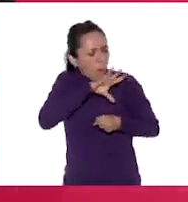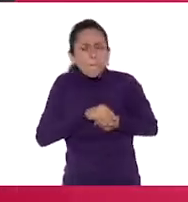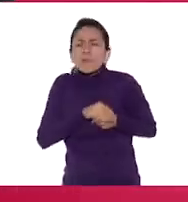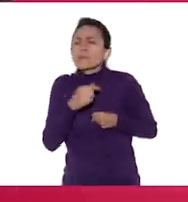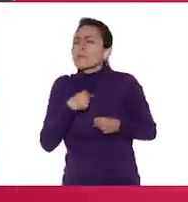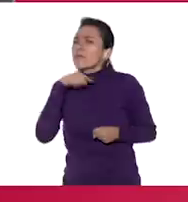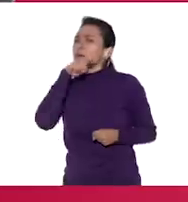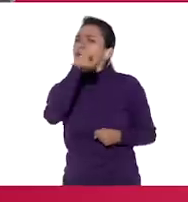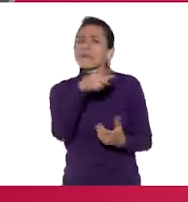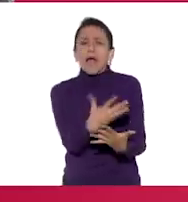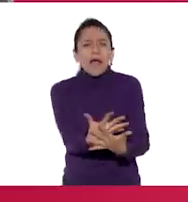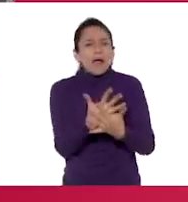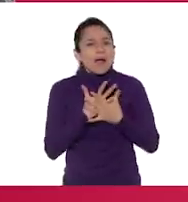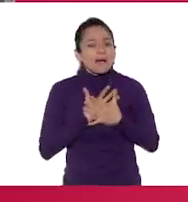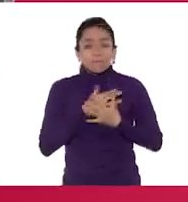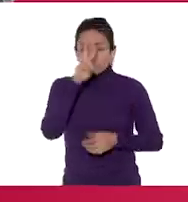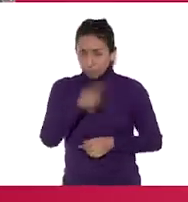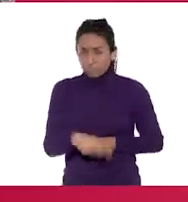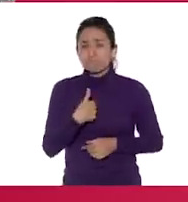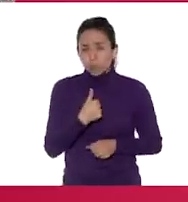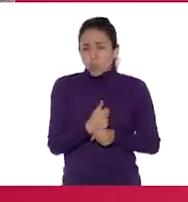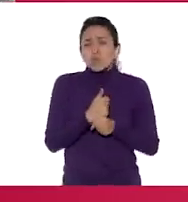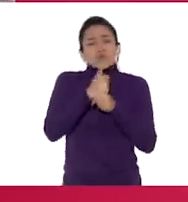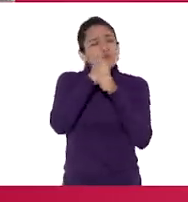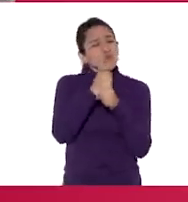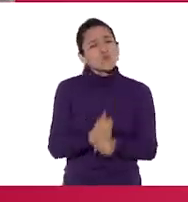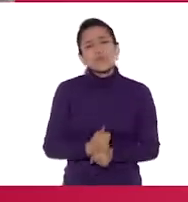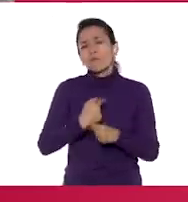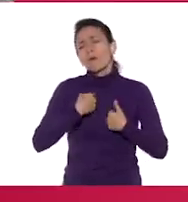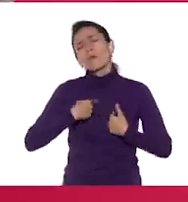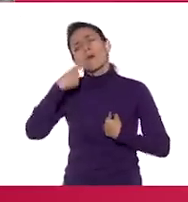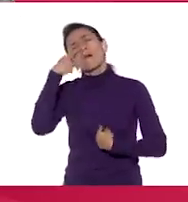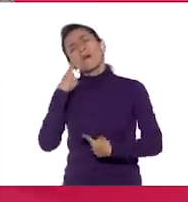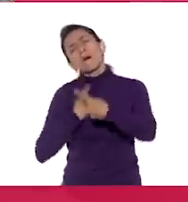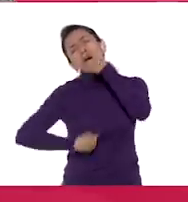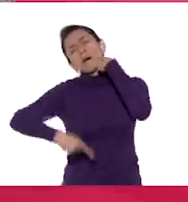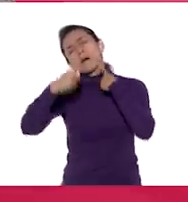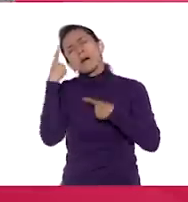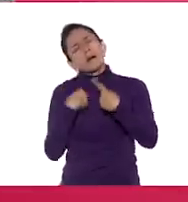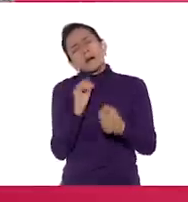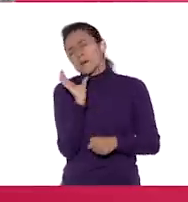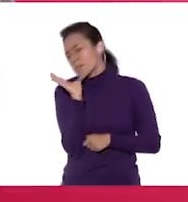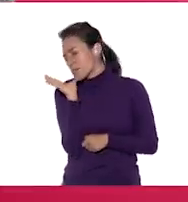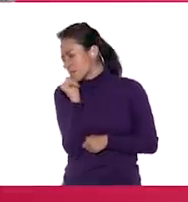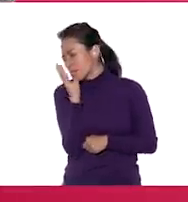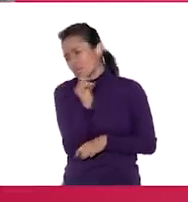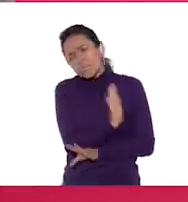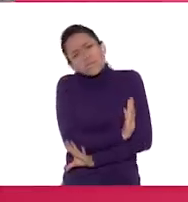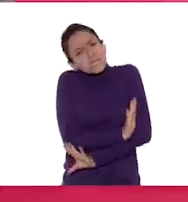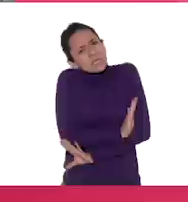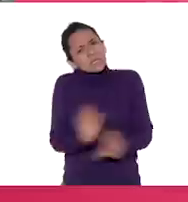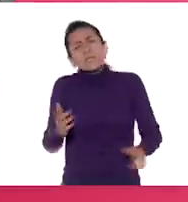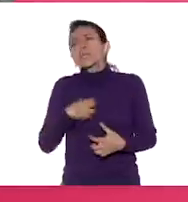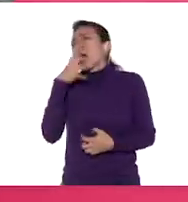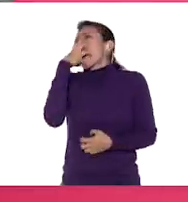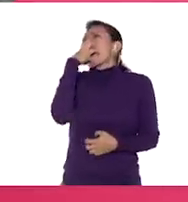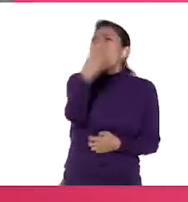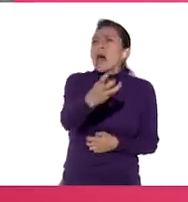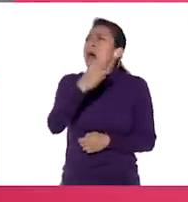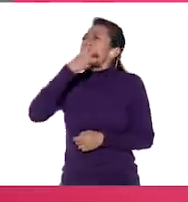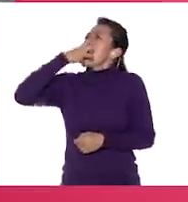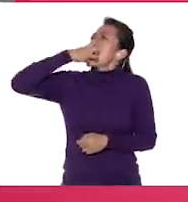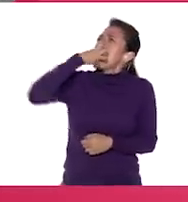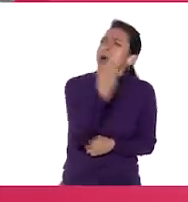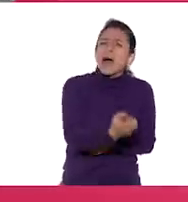lo que sufro, que es mucho lo que lloro, que ya no puedo tanto. Y al grito en que te imploro y te hablo en nombre de